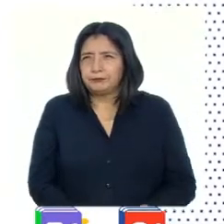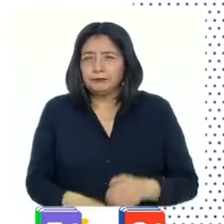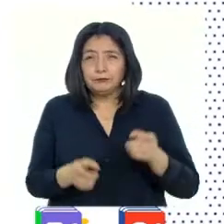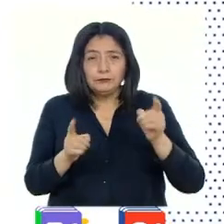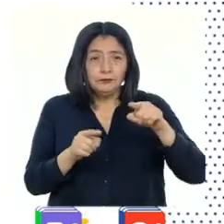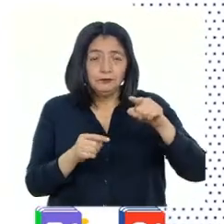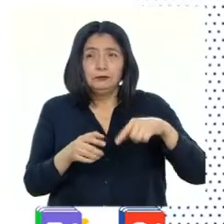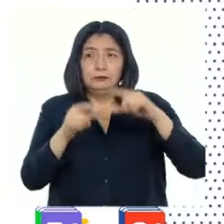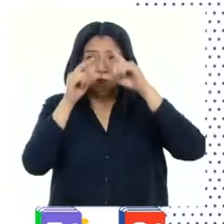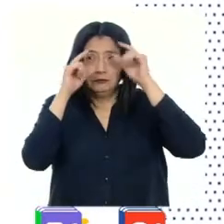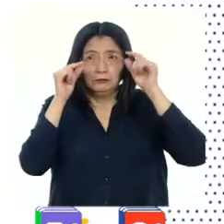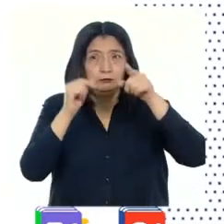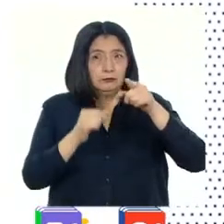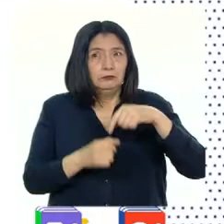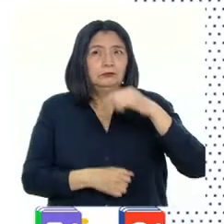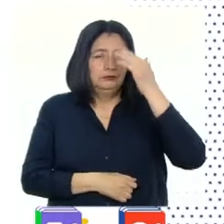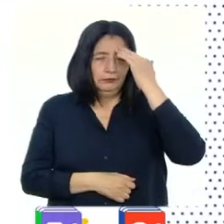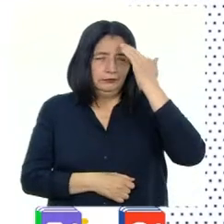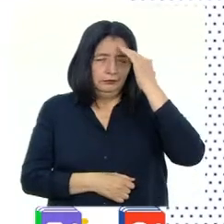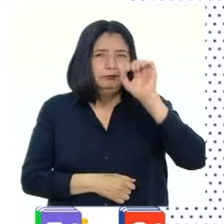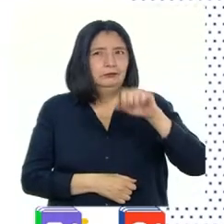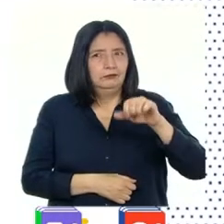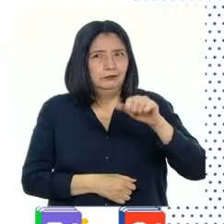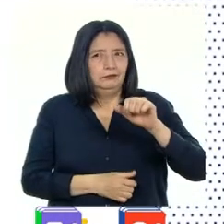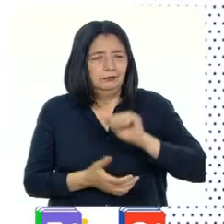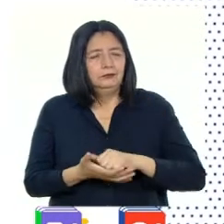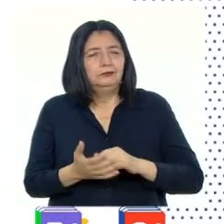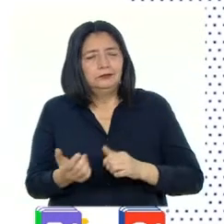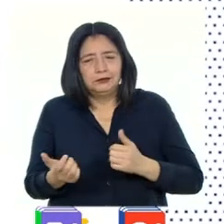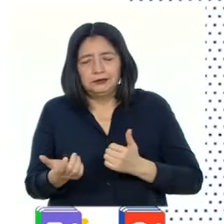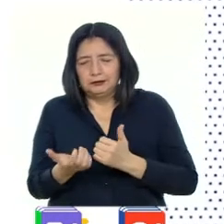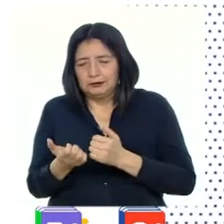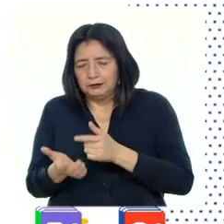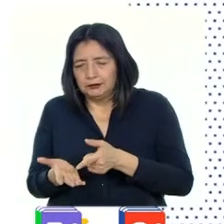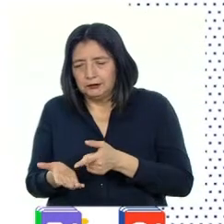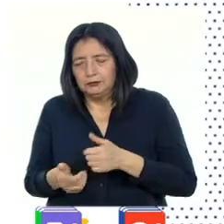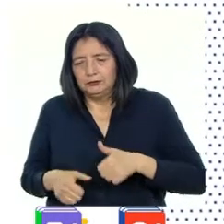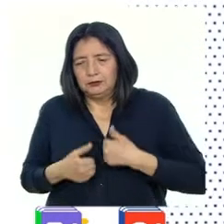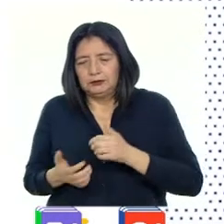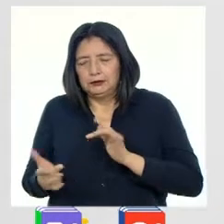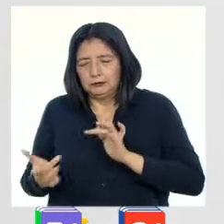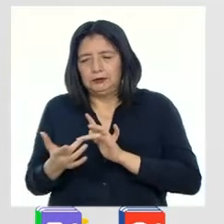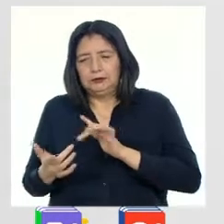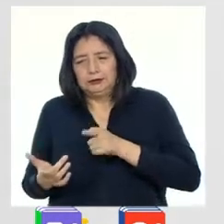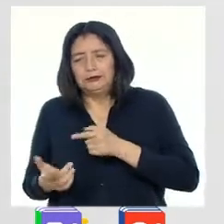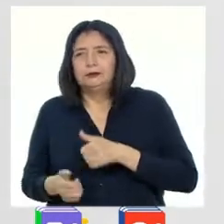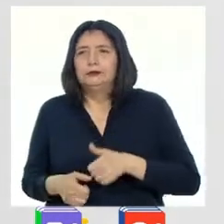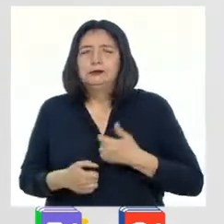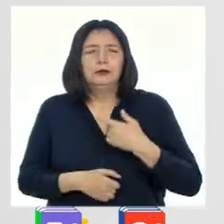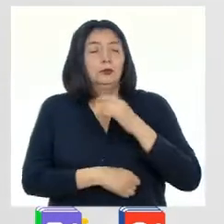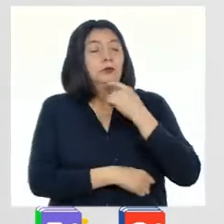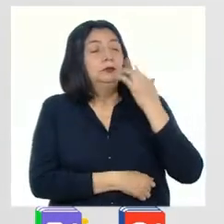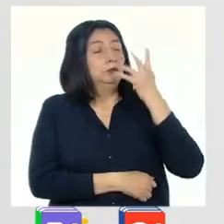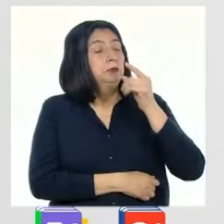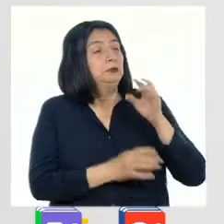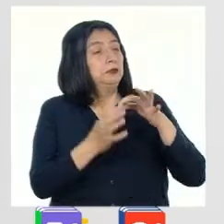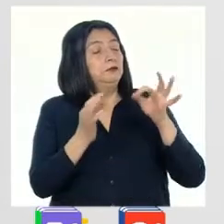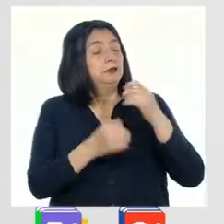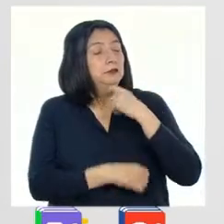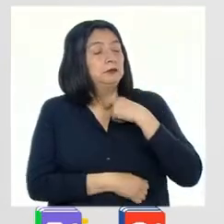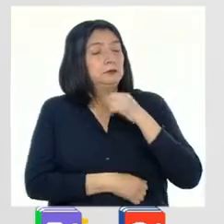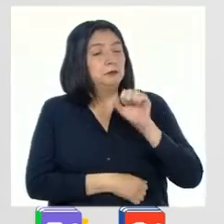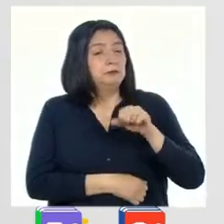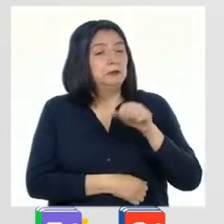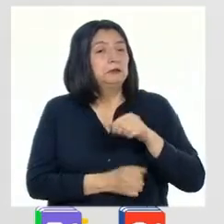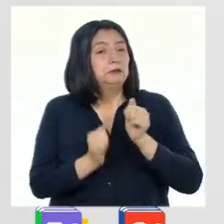Cuando eres una enfermera, tú sabes que tocarás una vida y una vida tocará la tuya. Y qué frase tan hermosa, profesor. Creo